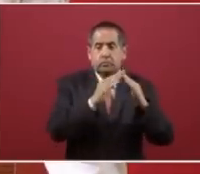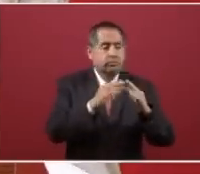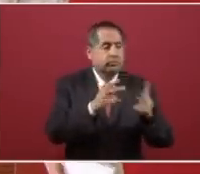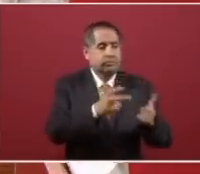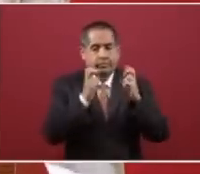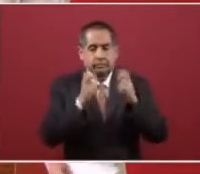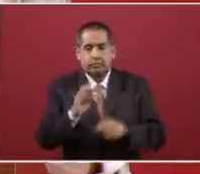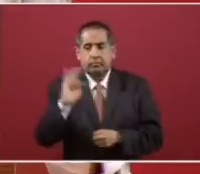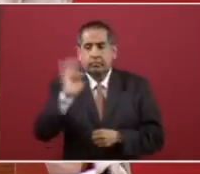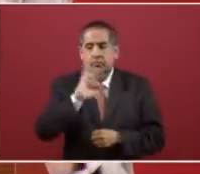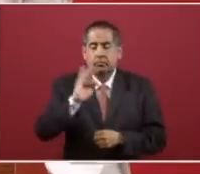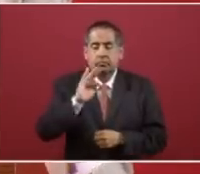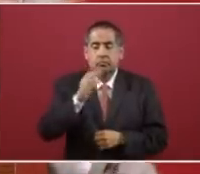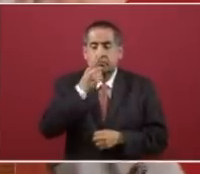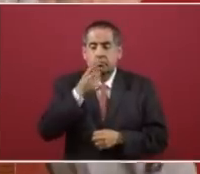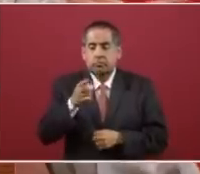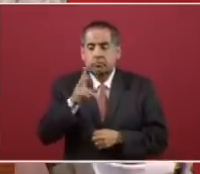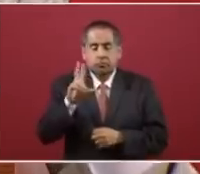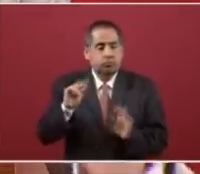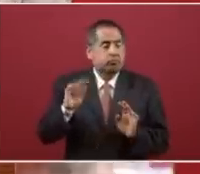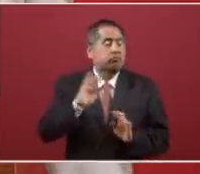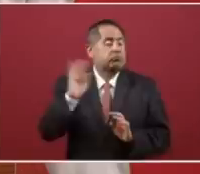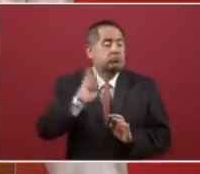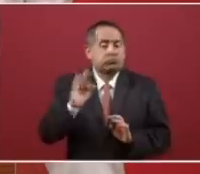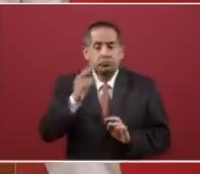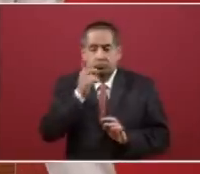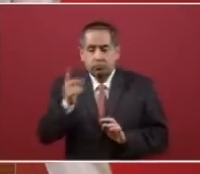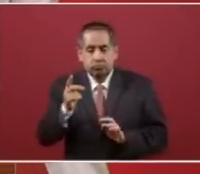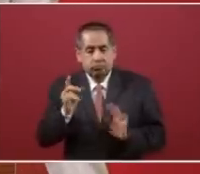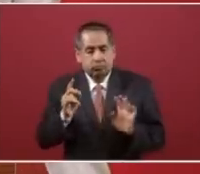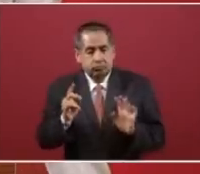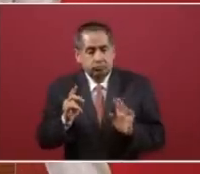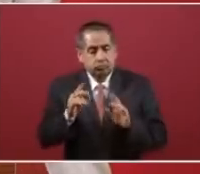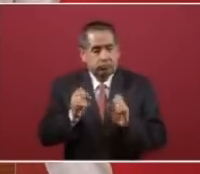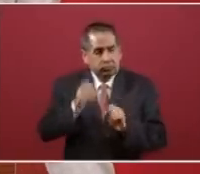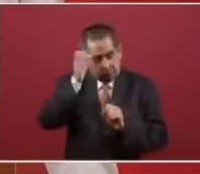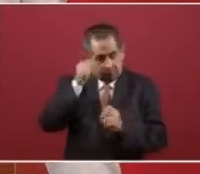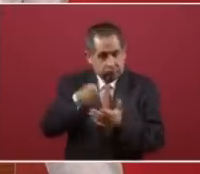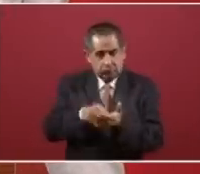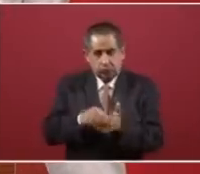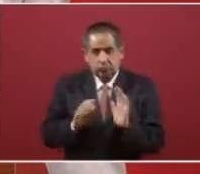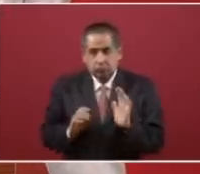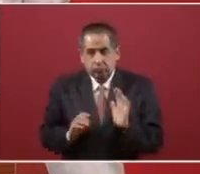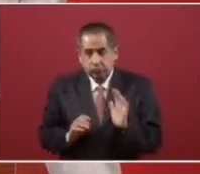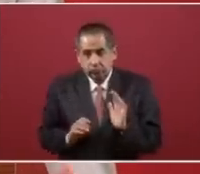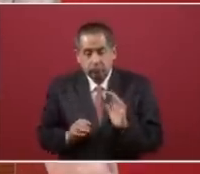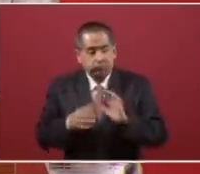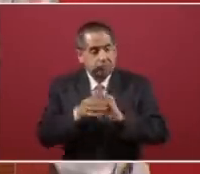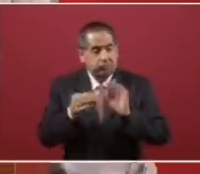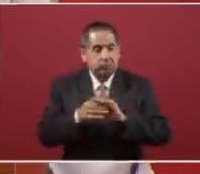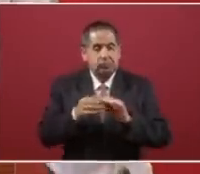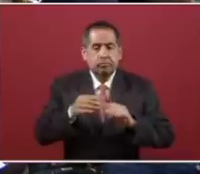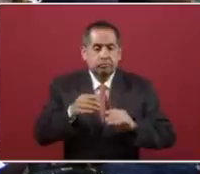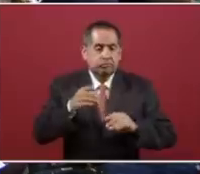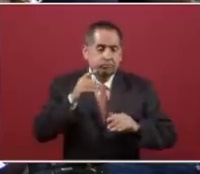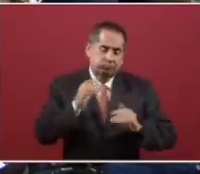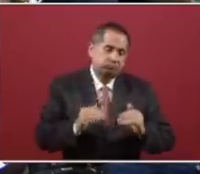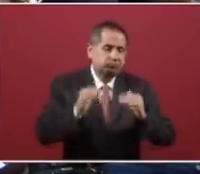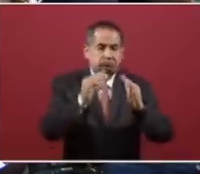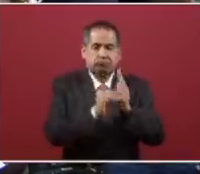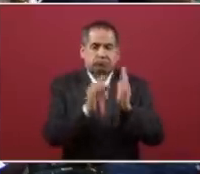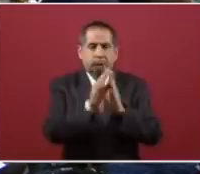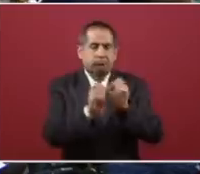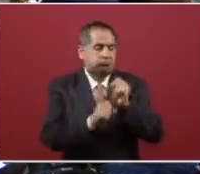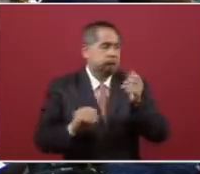probablemente yo no hubiera sido de las personas que estaría a favor de esta que esta conducta se elevará a rango constitucional